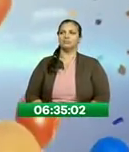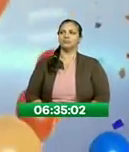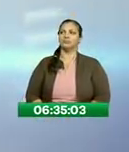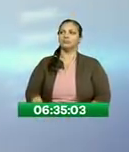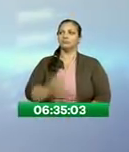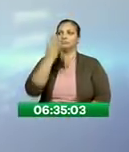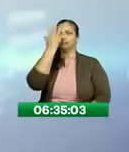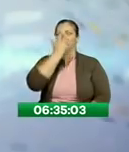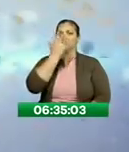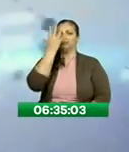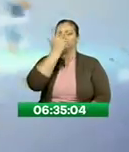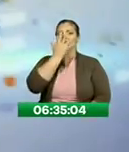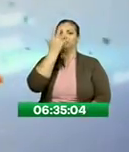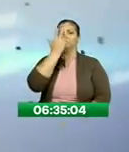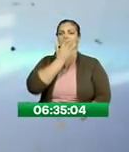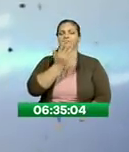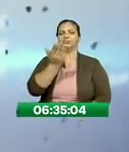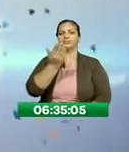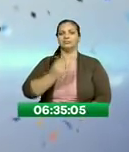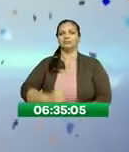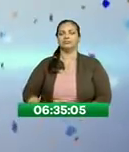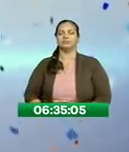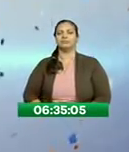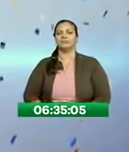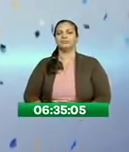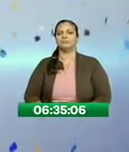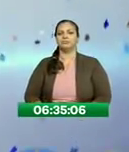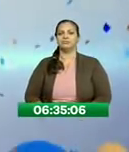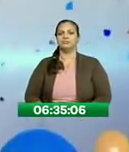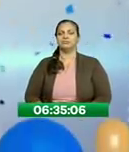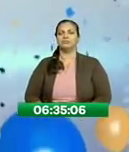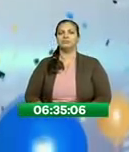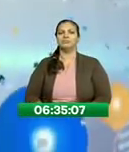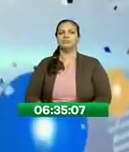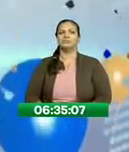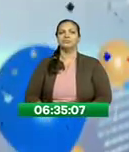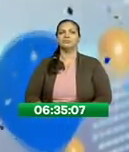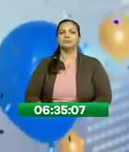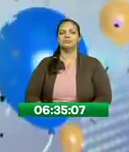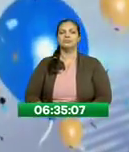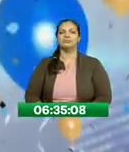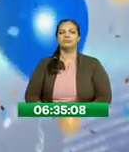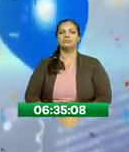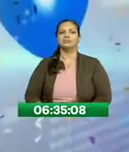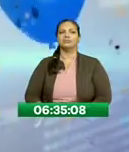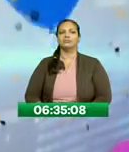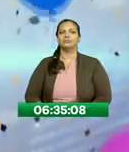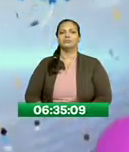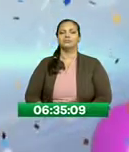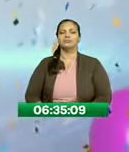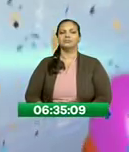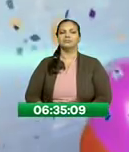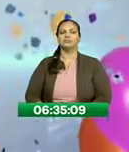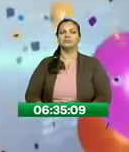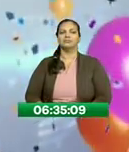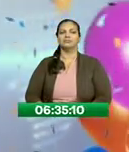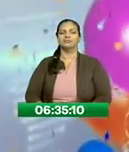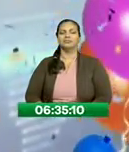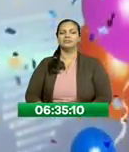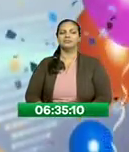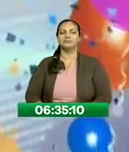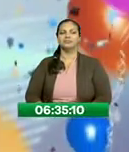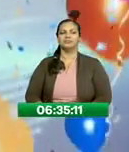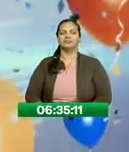Esmeraldas son más seguidores de Emelec que de Barcelona. Yo conozco muchos. Dice Guavi que